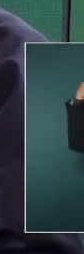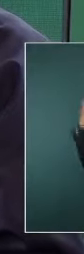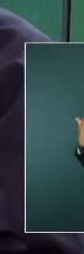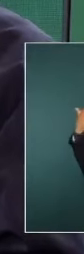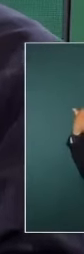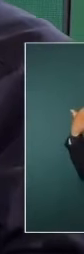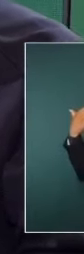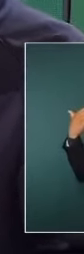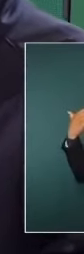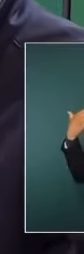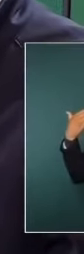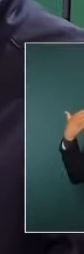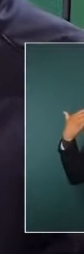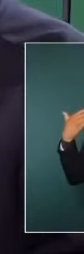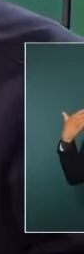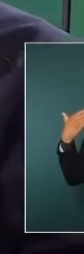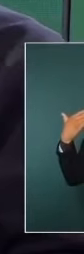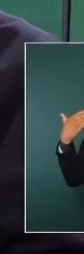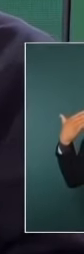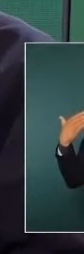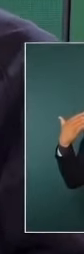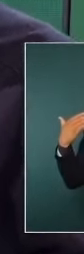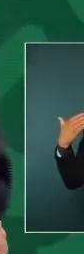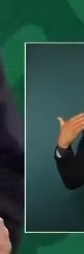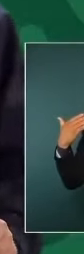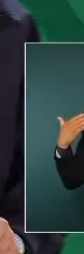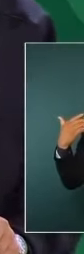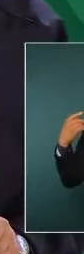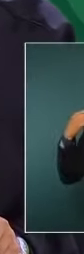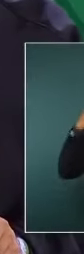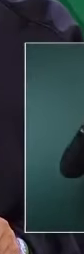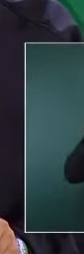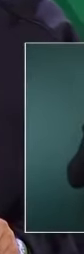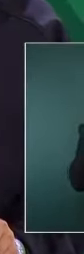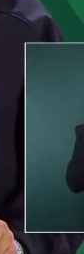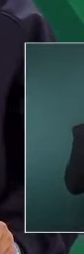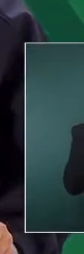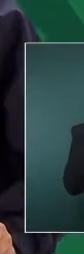cuando andábamos buscando que nos entrevistaran